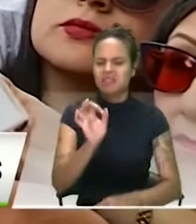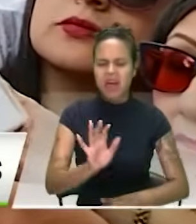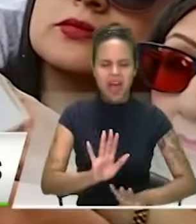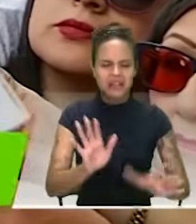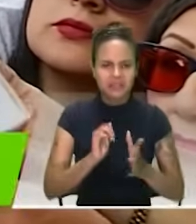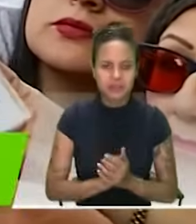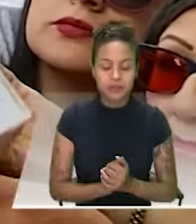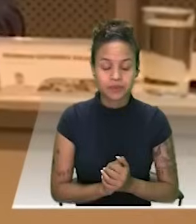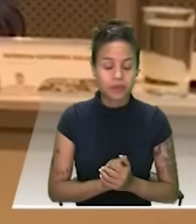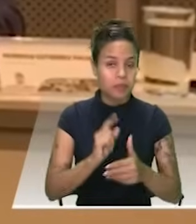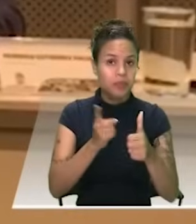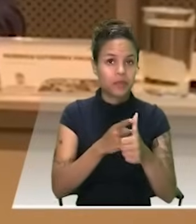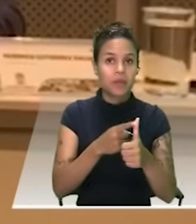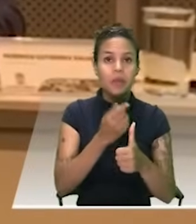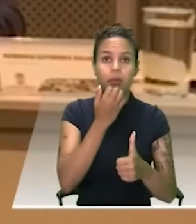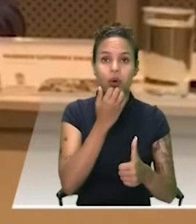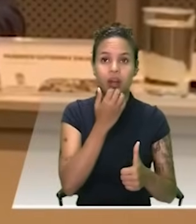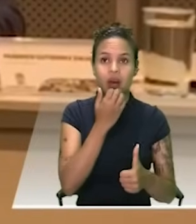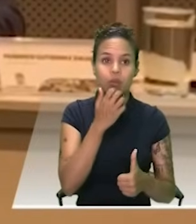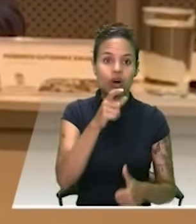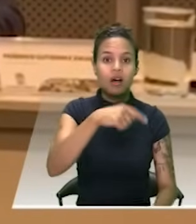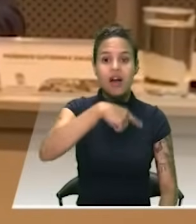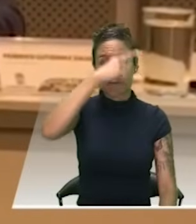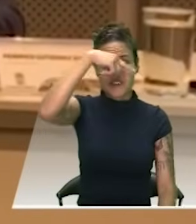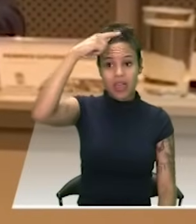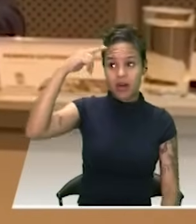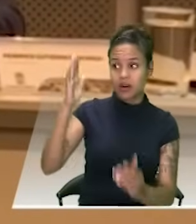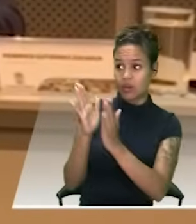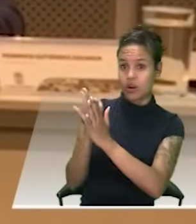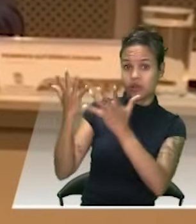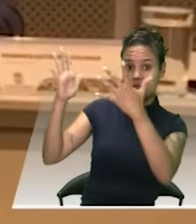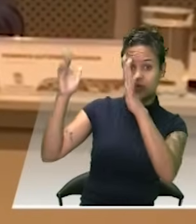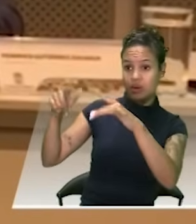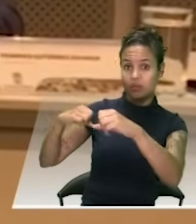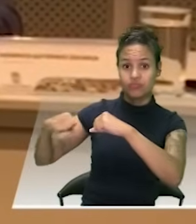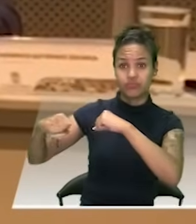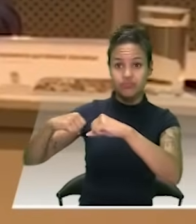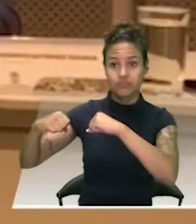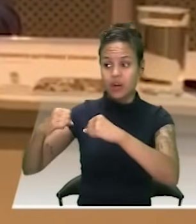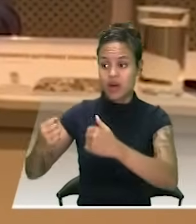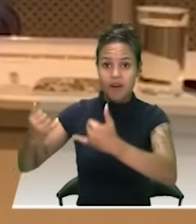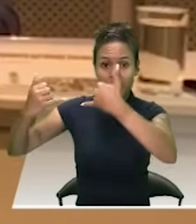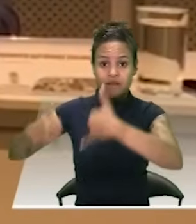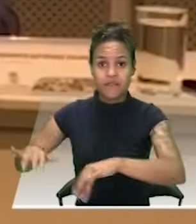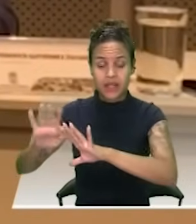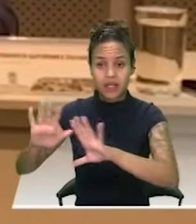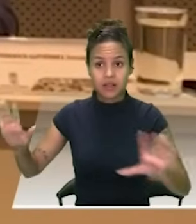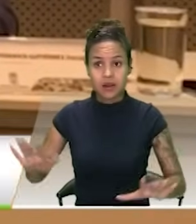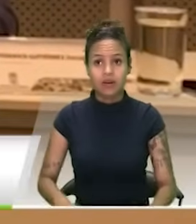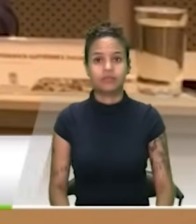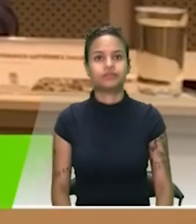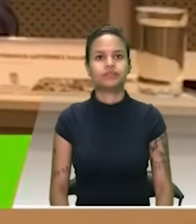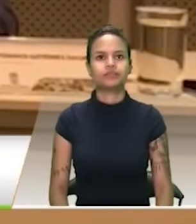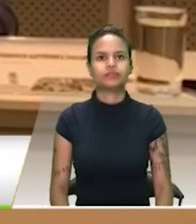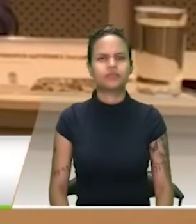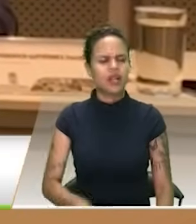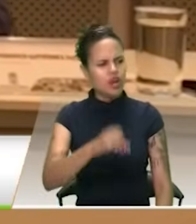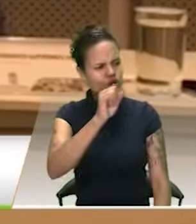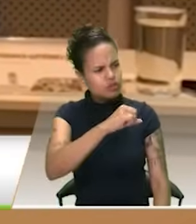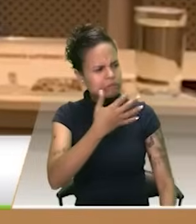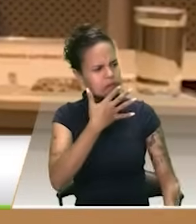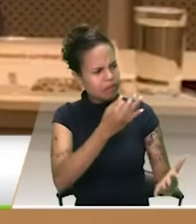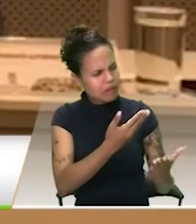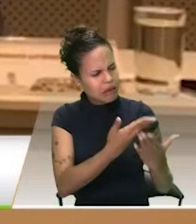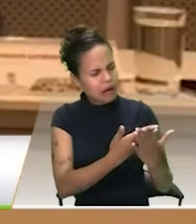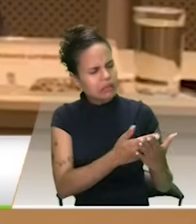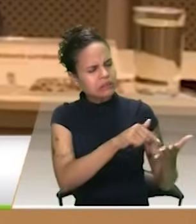por ejemplo, elogiando a Federico Gutiérrez por su gestión al terminar el empalme. Que hablo por millones de medellinenses